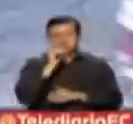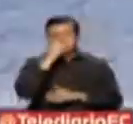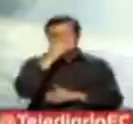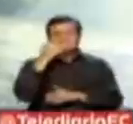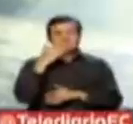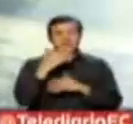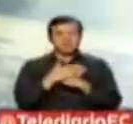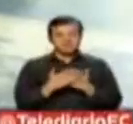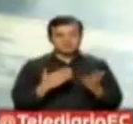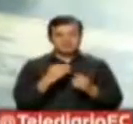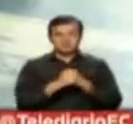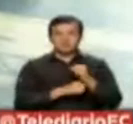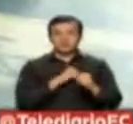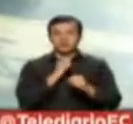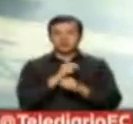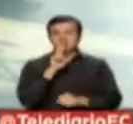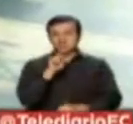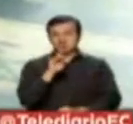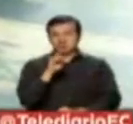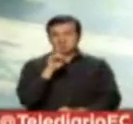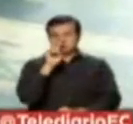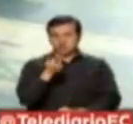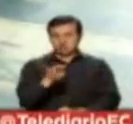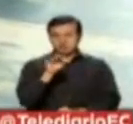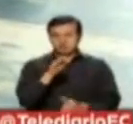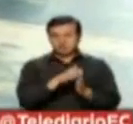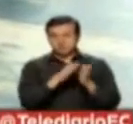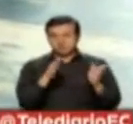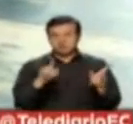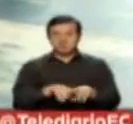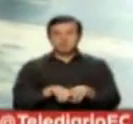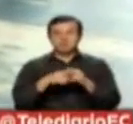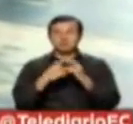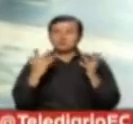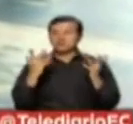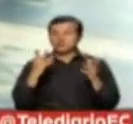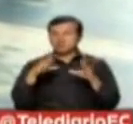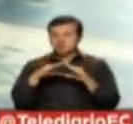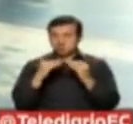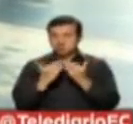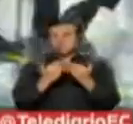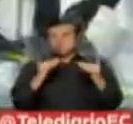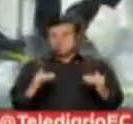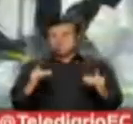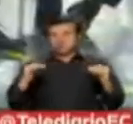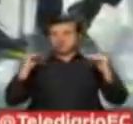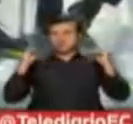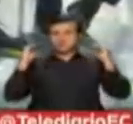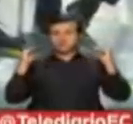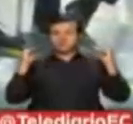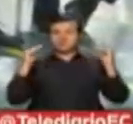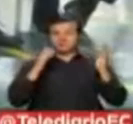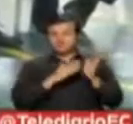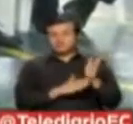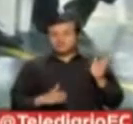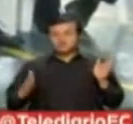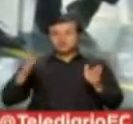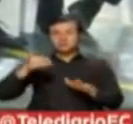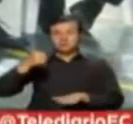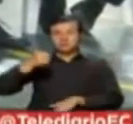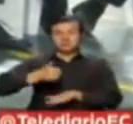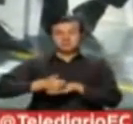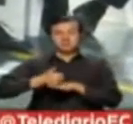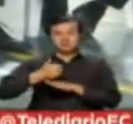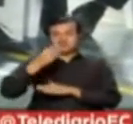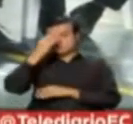amazonía 2018 2019 con lo que se inició la incorporación a las aulas de manera escalonada para este ciclo las autoridades de